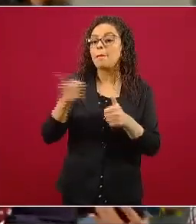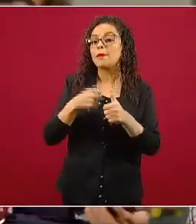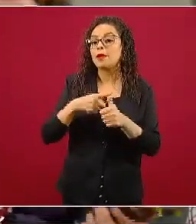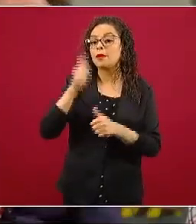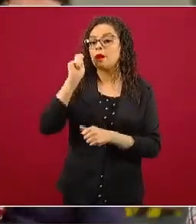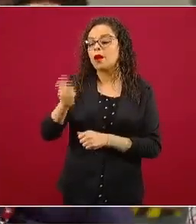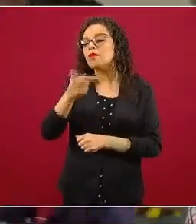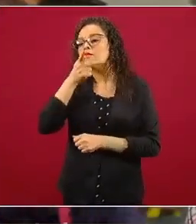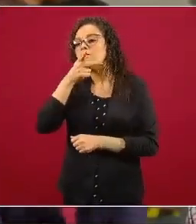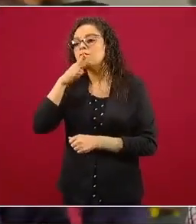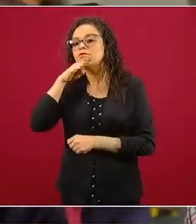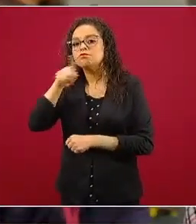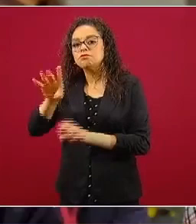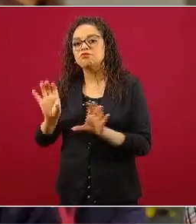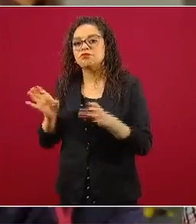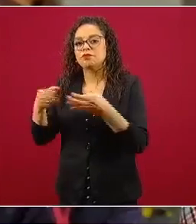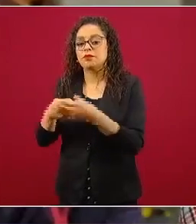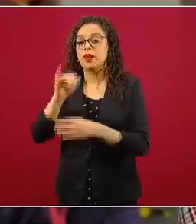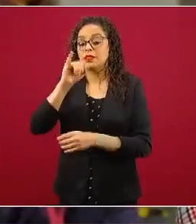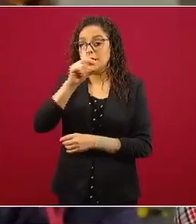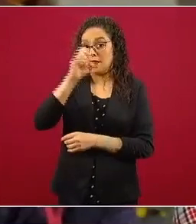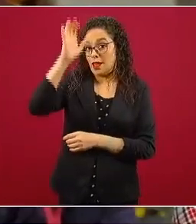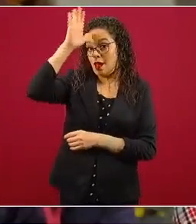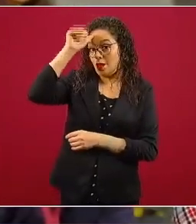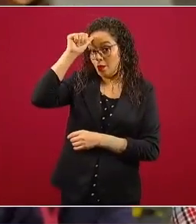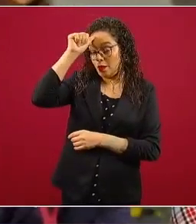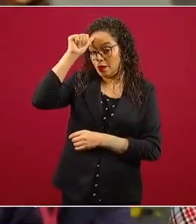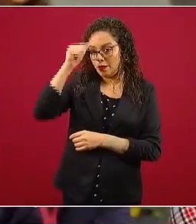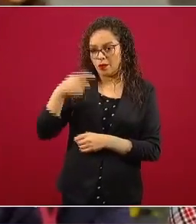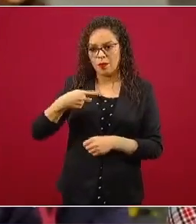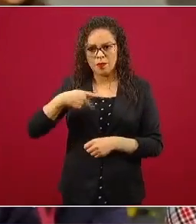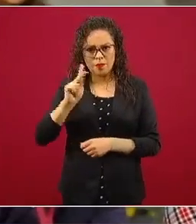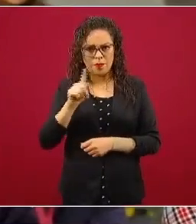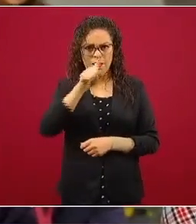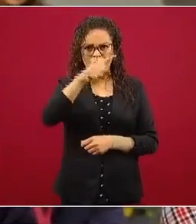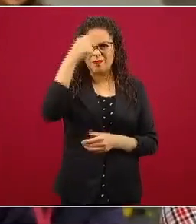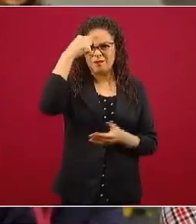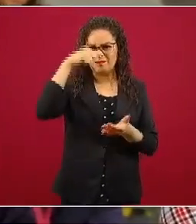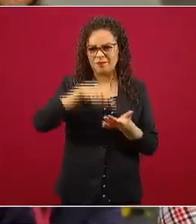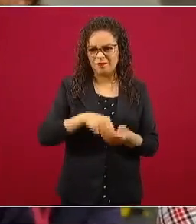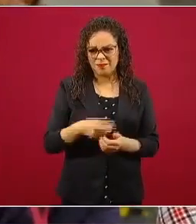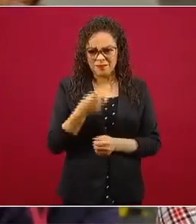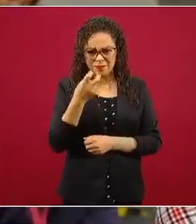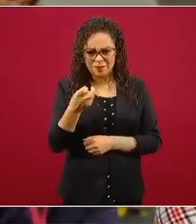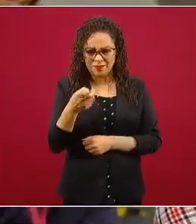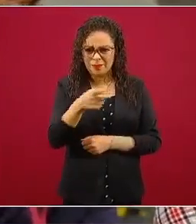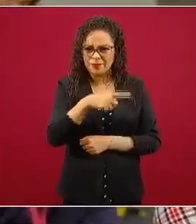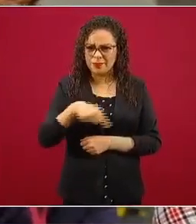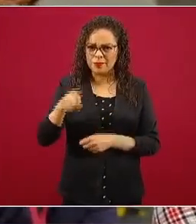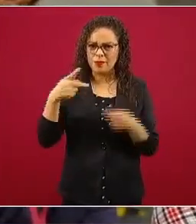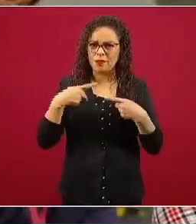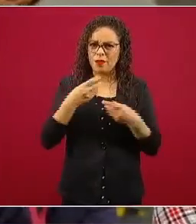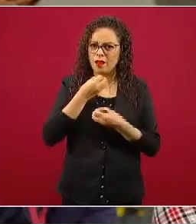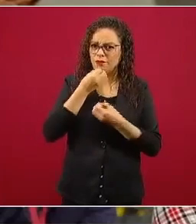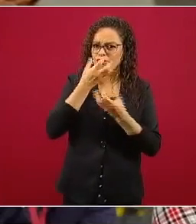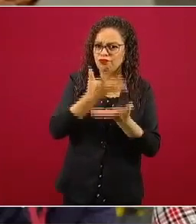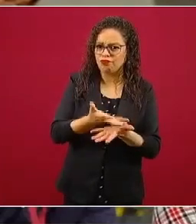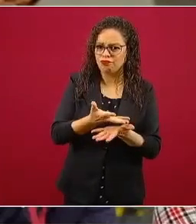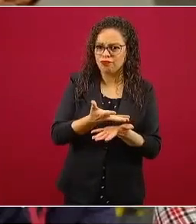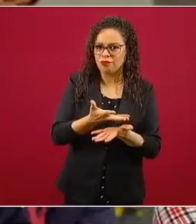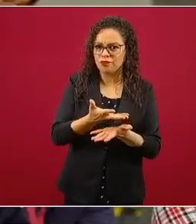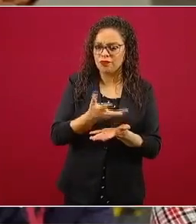están de acuerdo en esto o no. Sin embargo, ¿no cree usted que este tipo de declaraciones no hacen más que crear